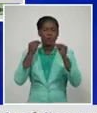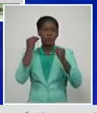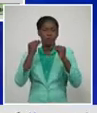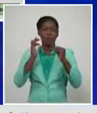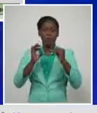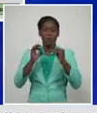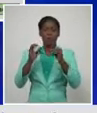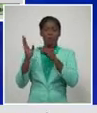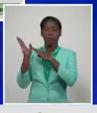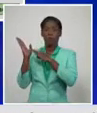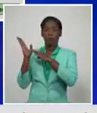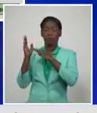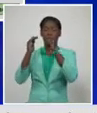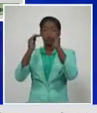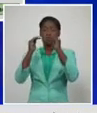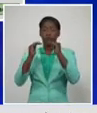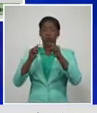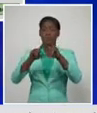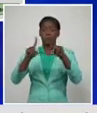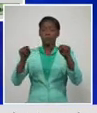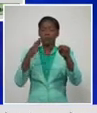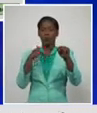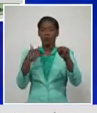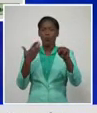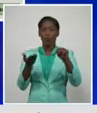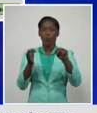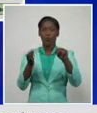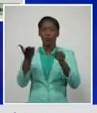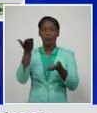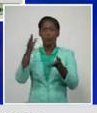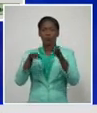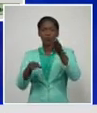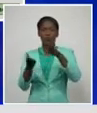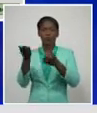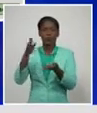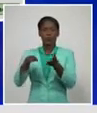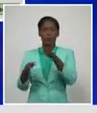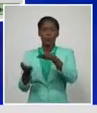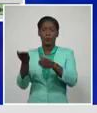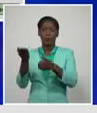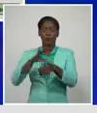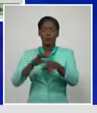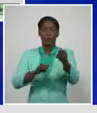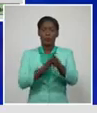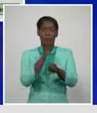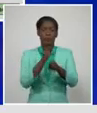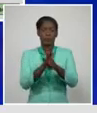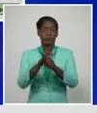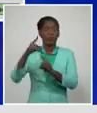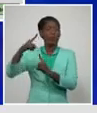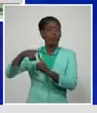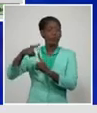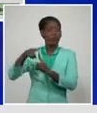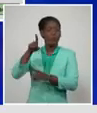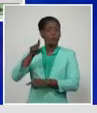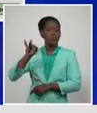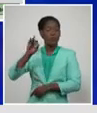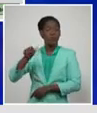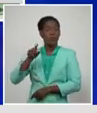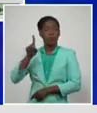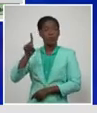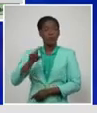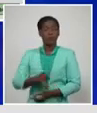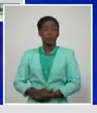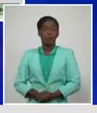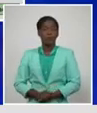muestra todo, cómo se ha venido incrementando. Se mantiene Las Tunas con 17,1,